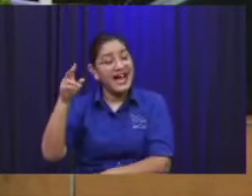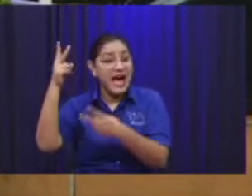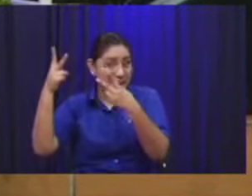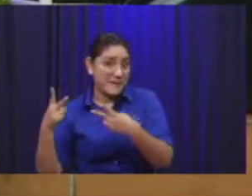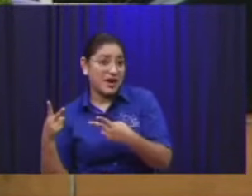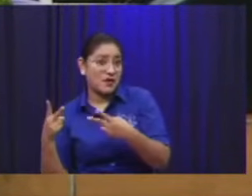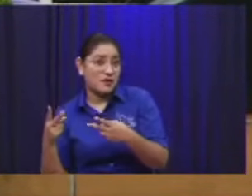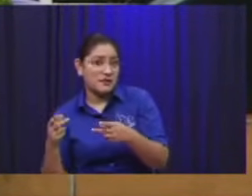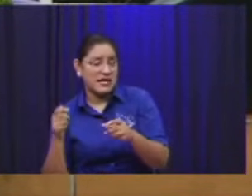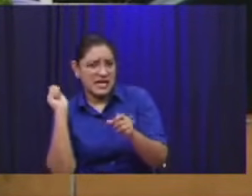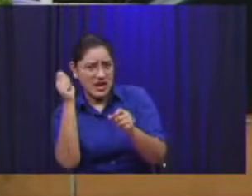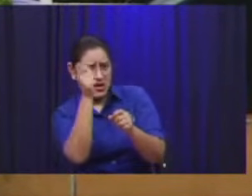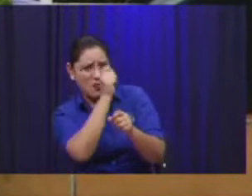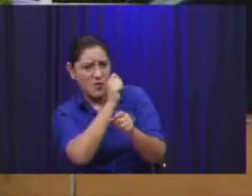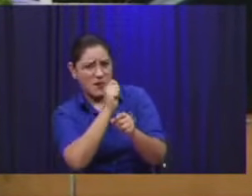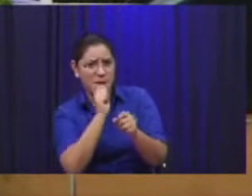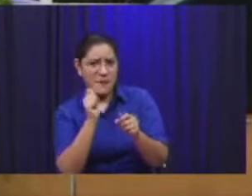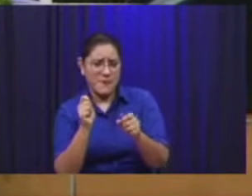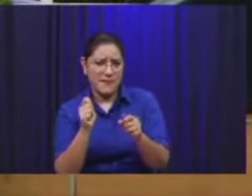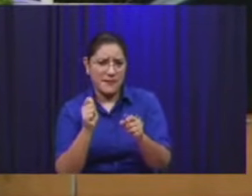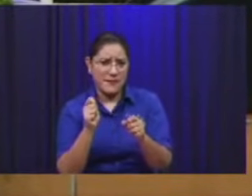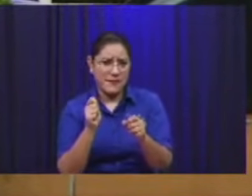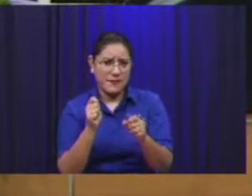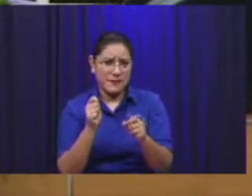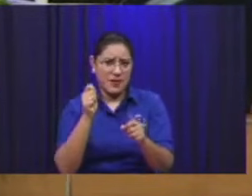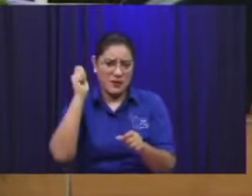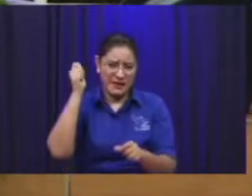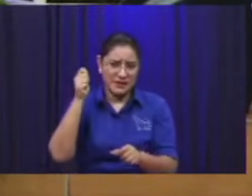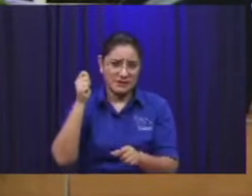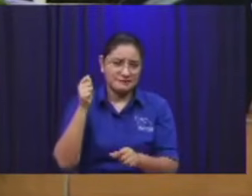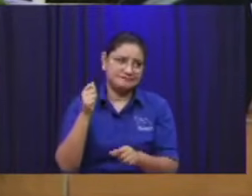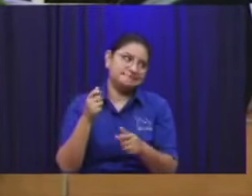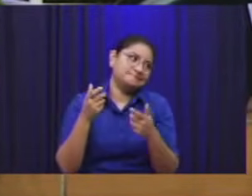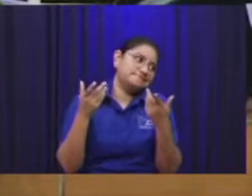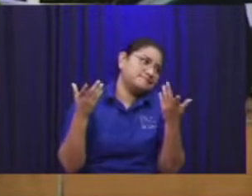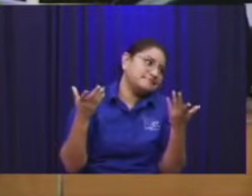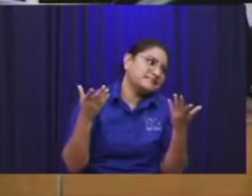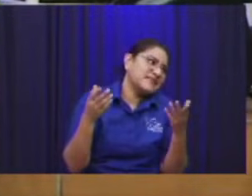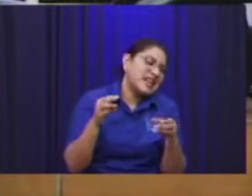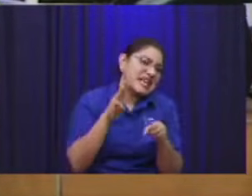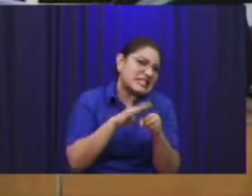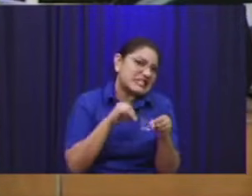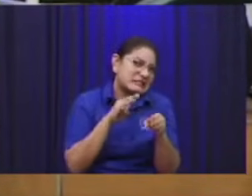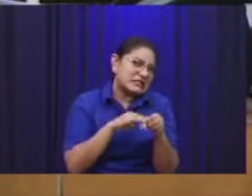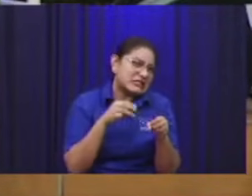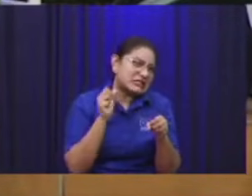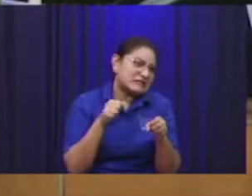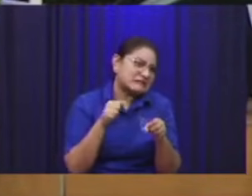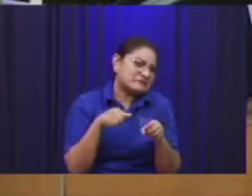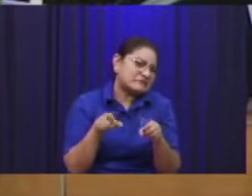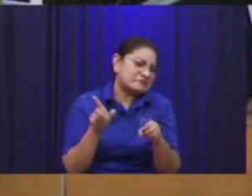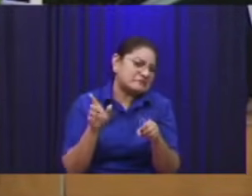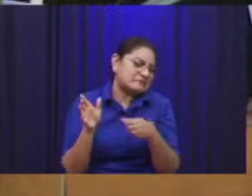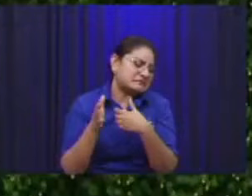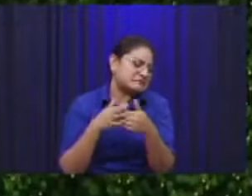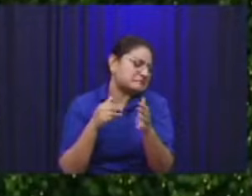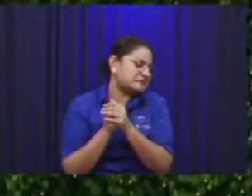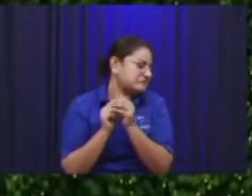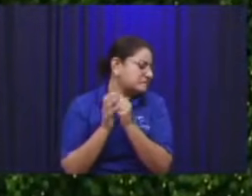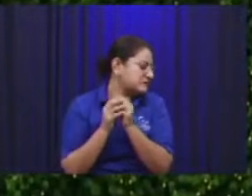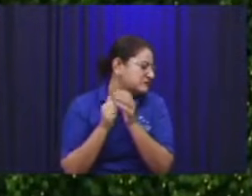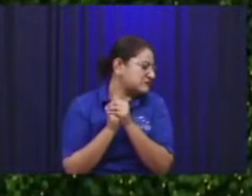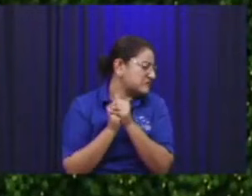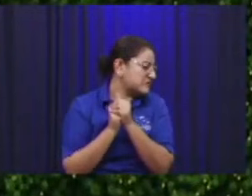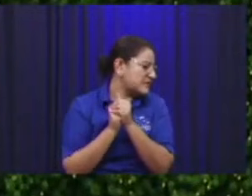y hecho a martillo claro que sí es mañoso el orfebre le dice déjenmelo aquí no se preocupen